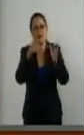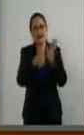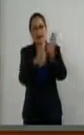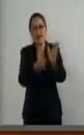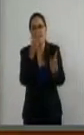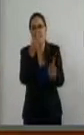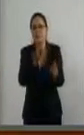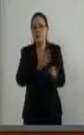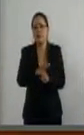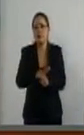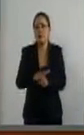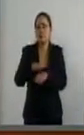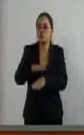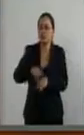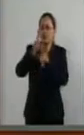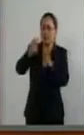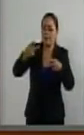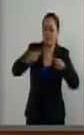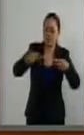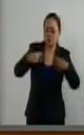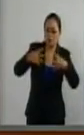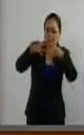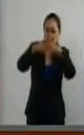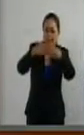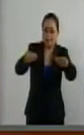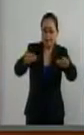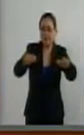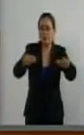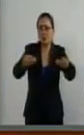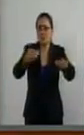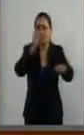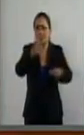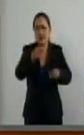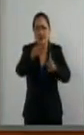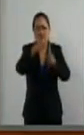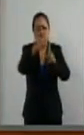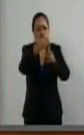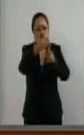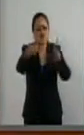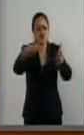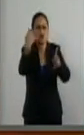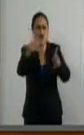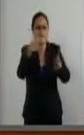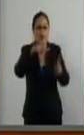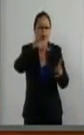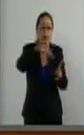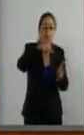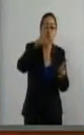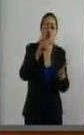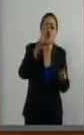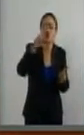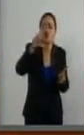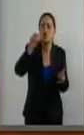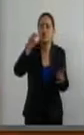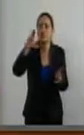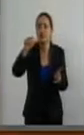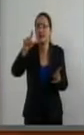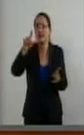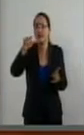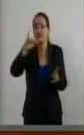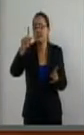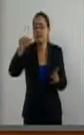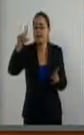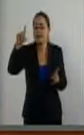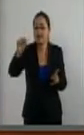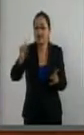tiene que ver con llamarle a los desaparecidos personas no localizadas, no haya querido ceder el gobierno. Me parece,